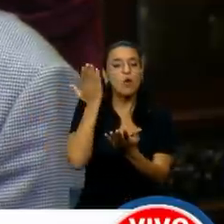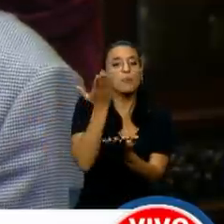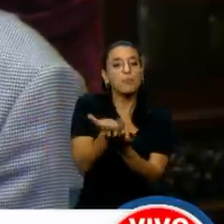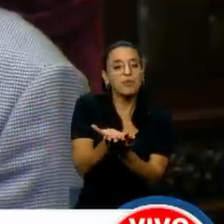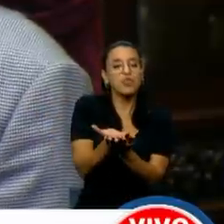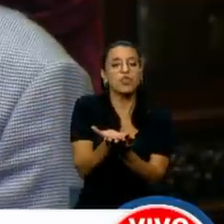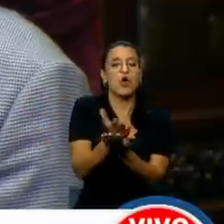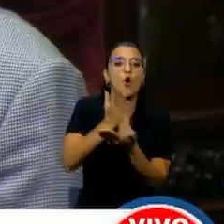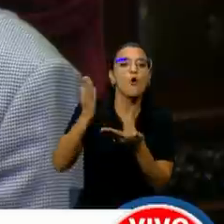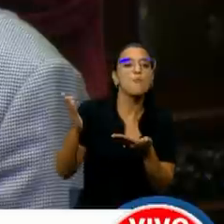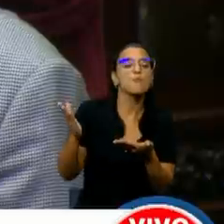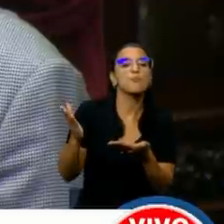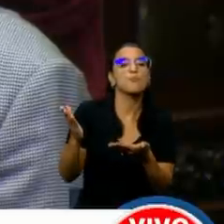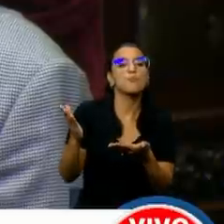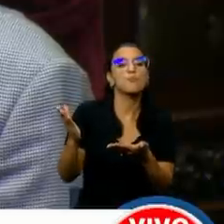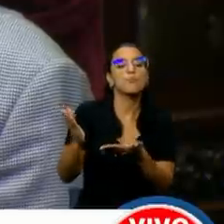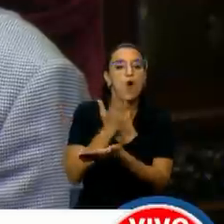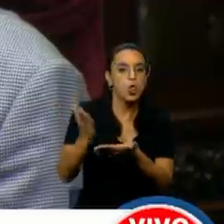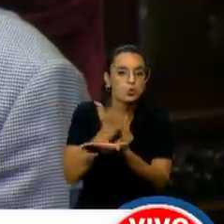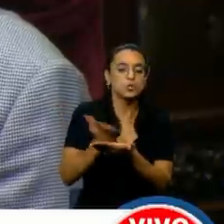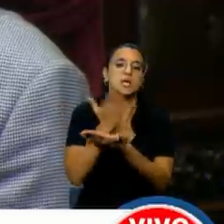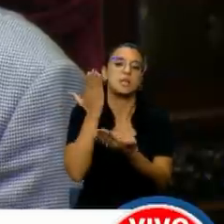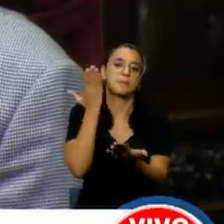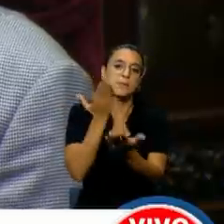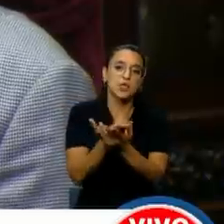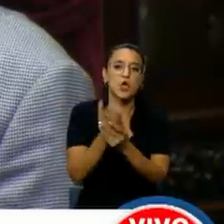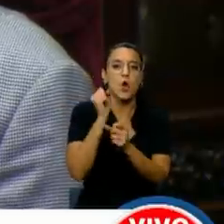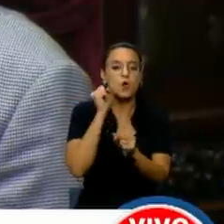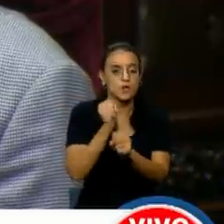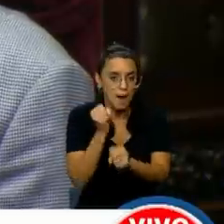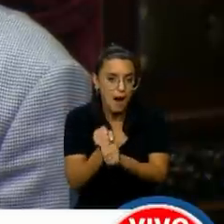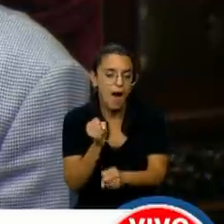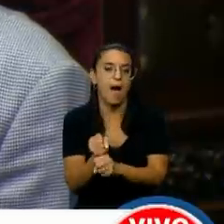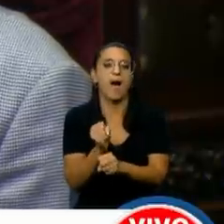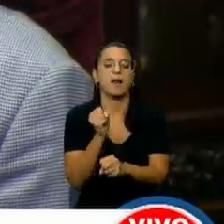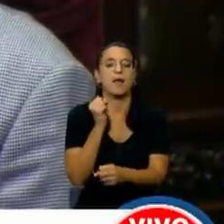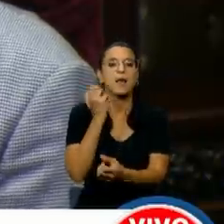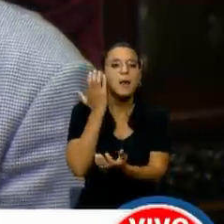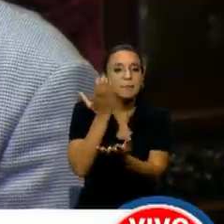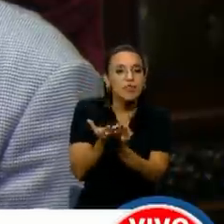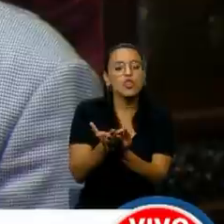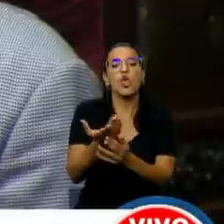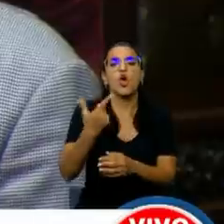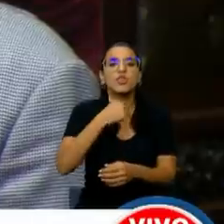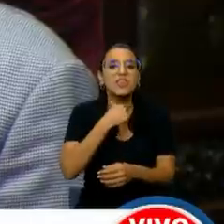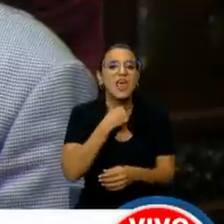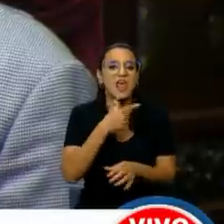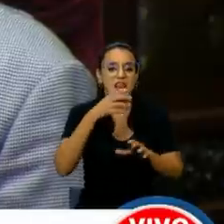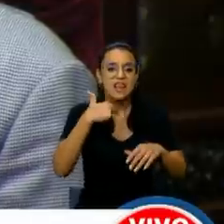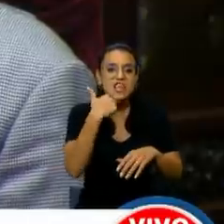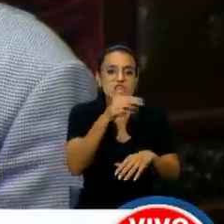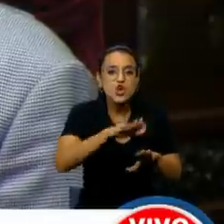producir pidió trabajar pidió que quieren un futuro para sus hijos